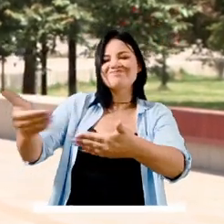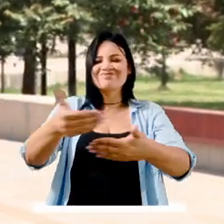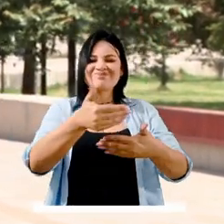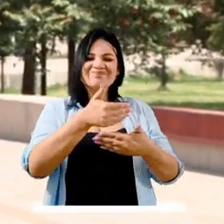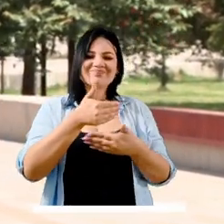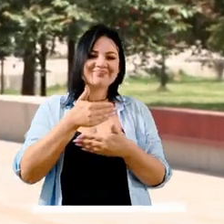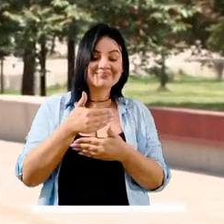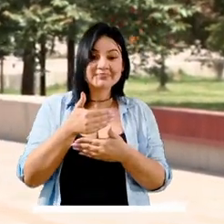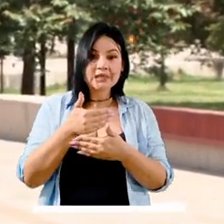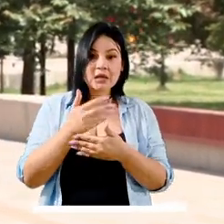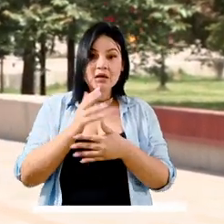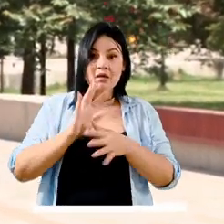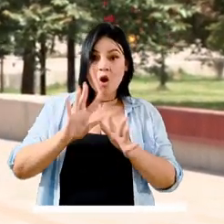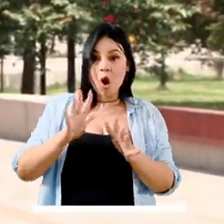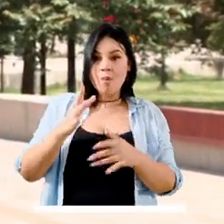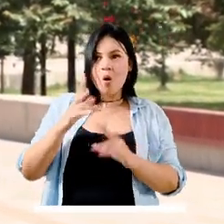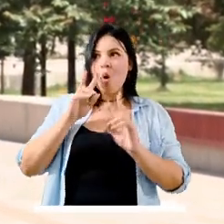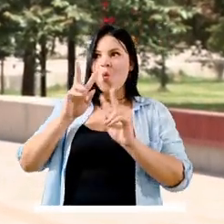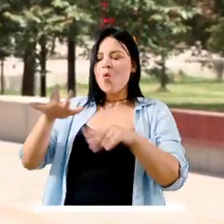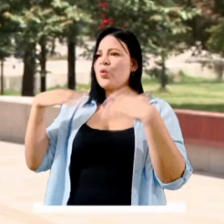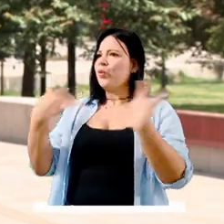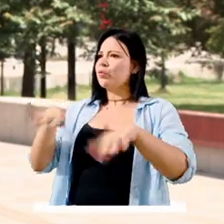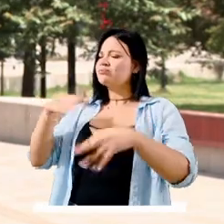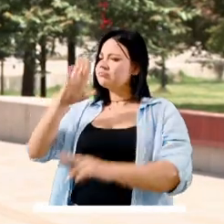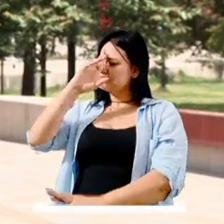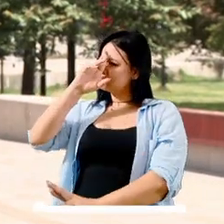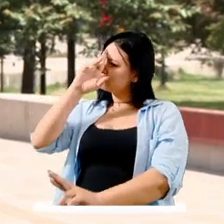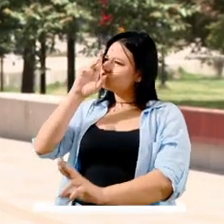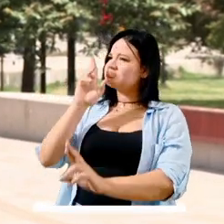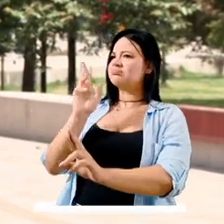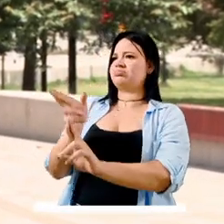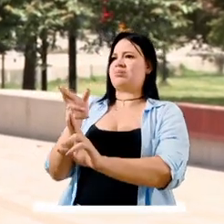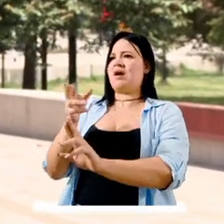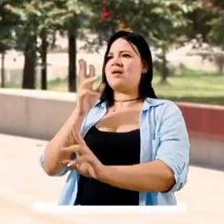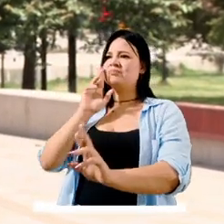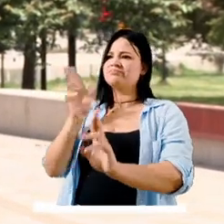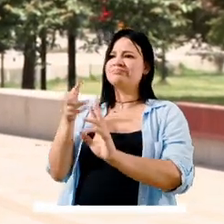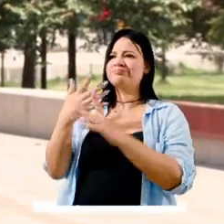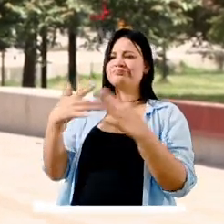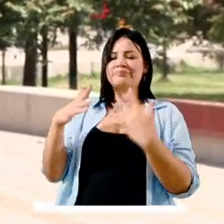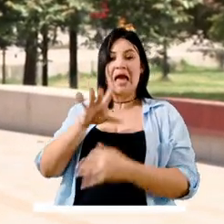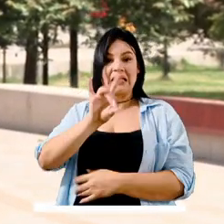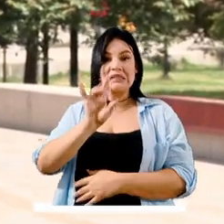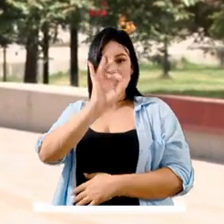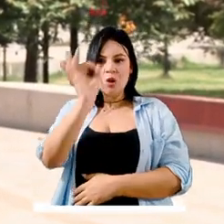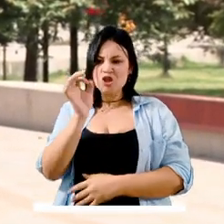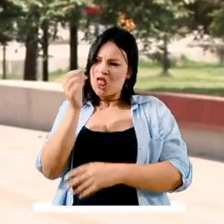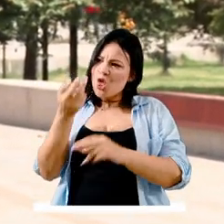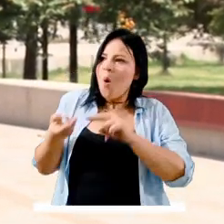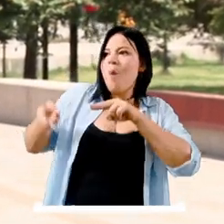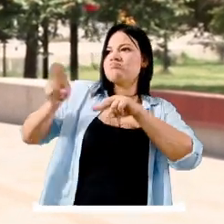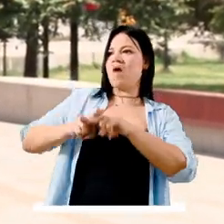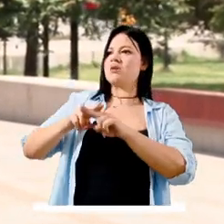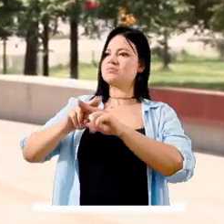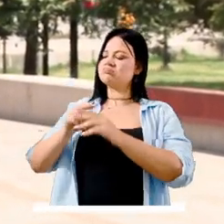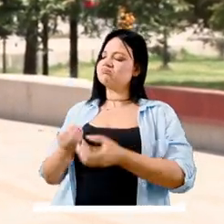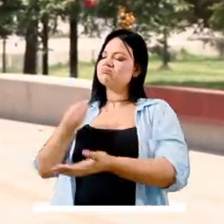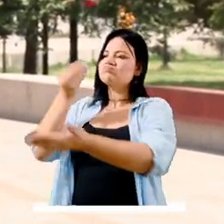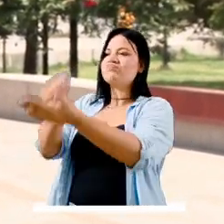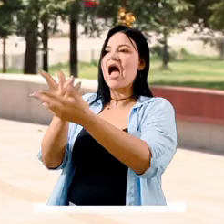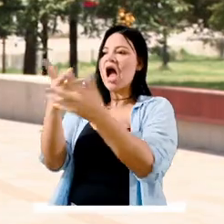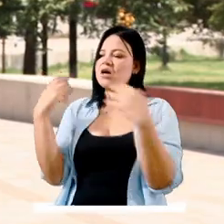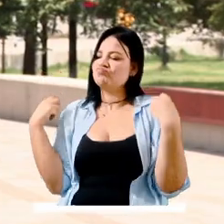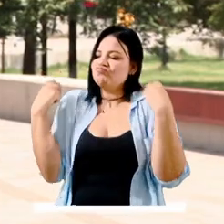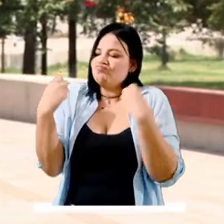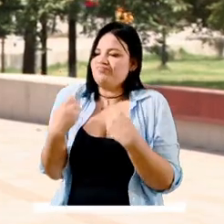nuestros silleteros. No solamente mediante justo el reconocimiento que se hace en el aumento del 15% en el pago de las silletas, en